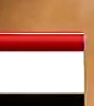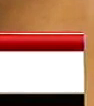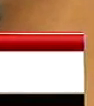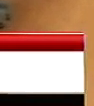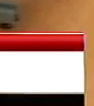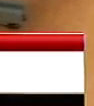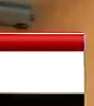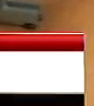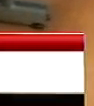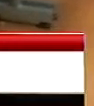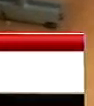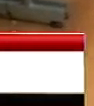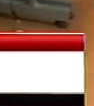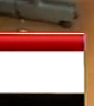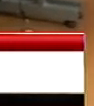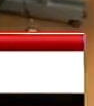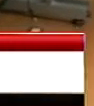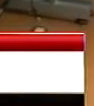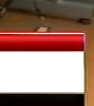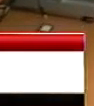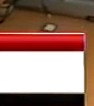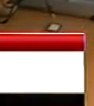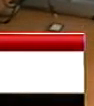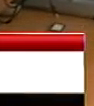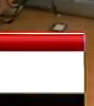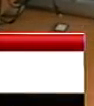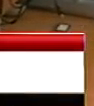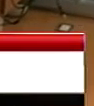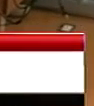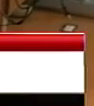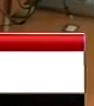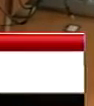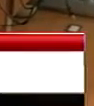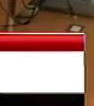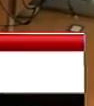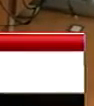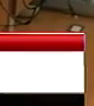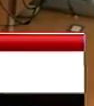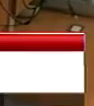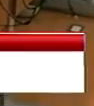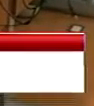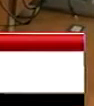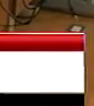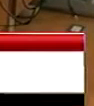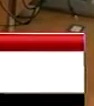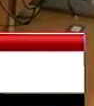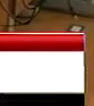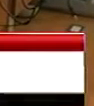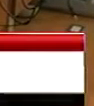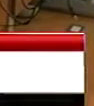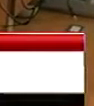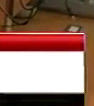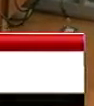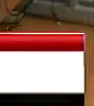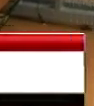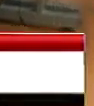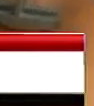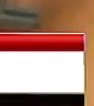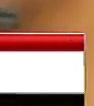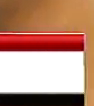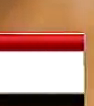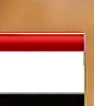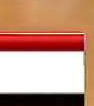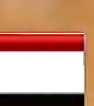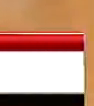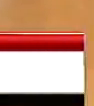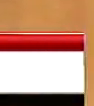Poder en este caso articular un trabajo si esta plataforma aún va a continuar, ¿no? Entonces eso sí es lo que pediríamos, aprovechando que la